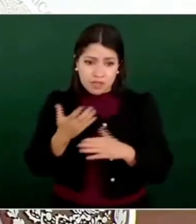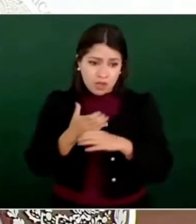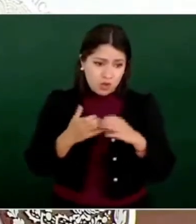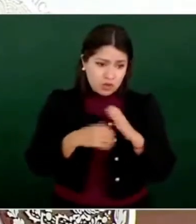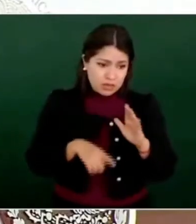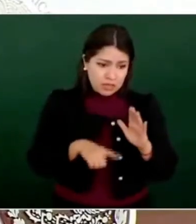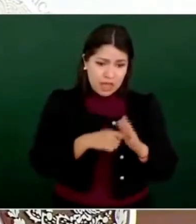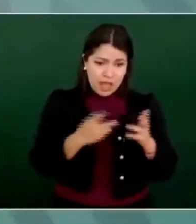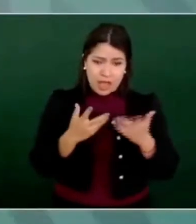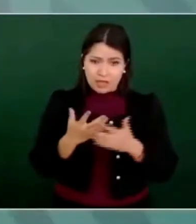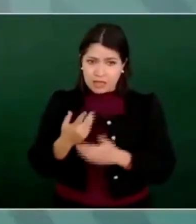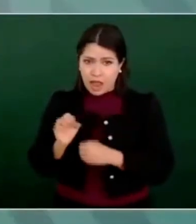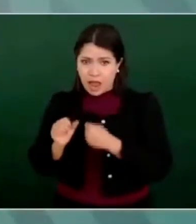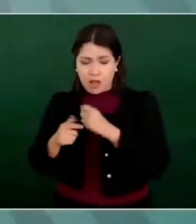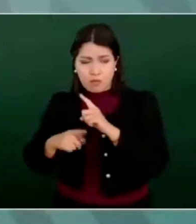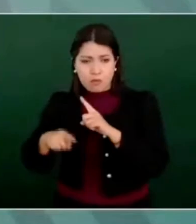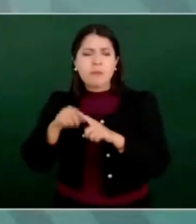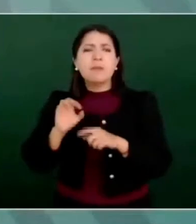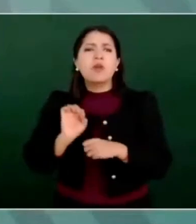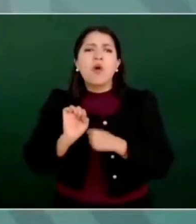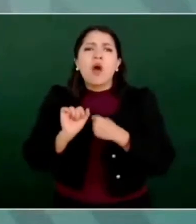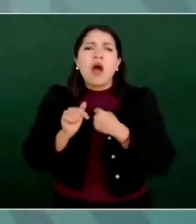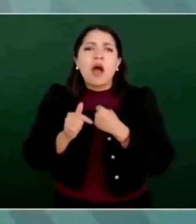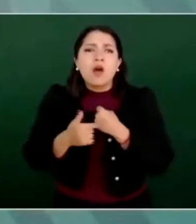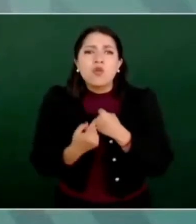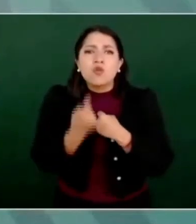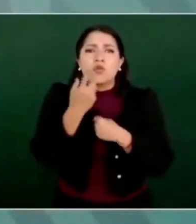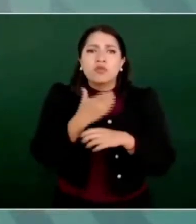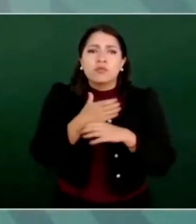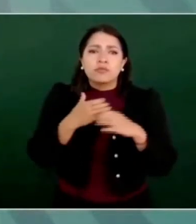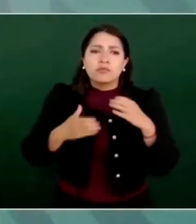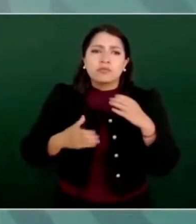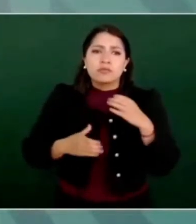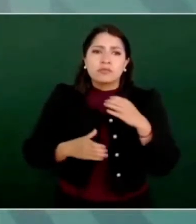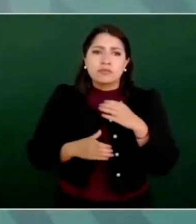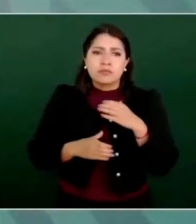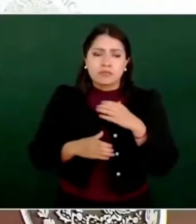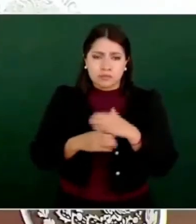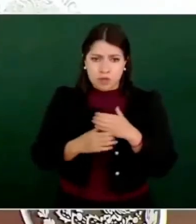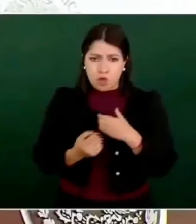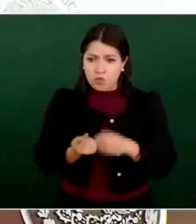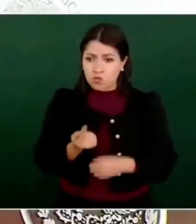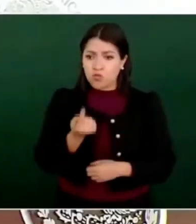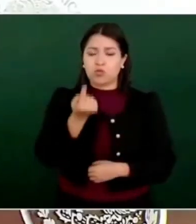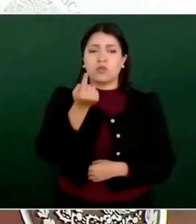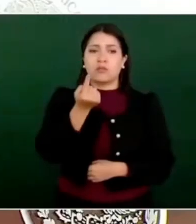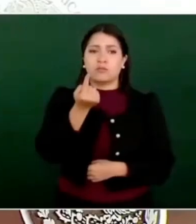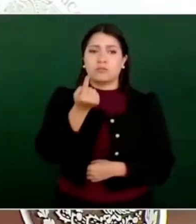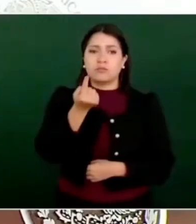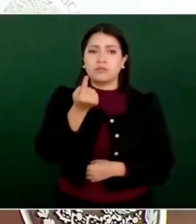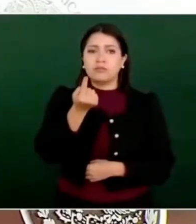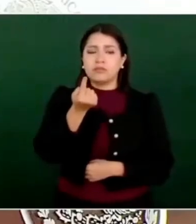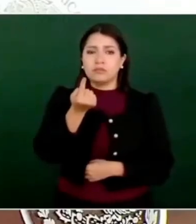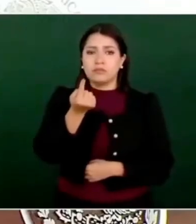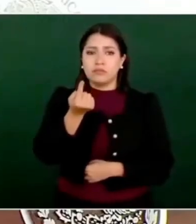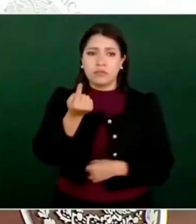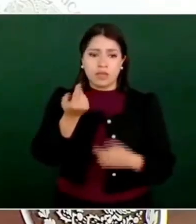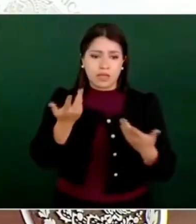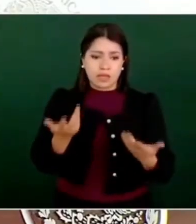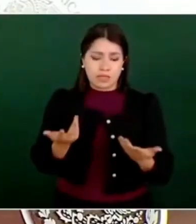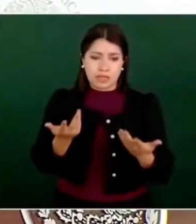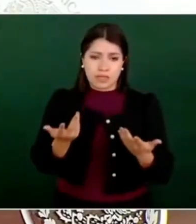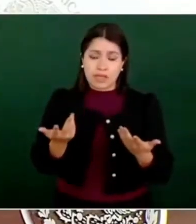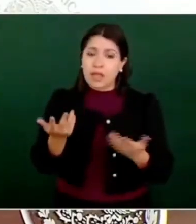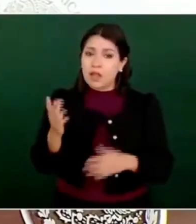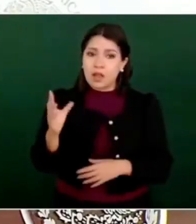cosa, le decía el presidente a Maximiliano, hay una cosa que está fuera del